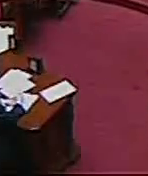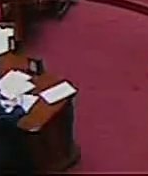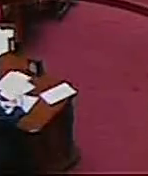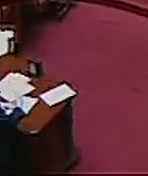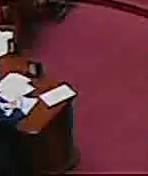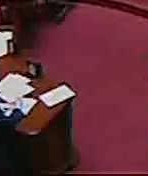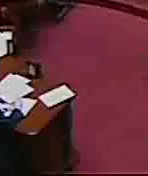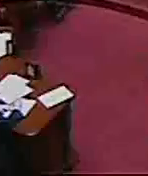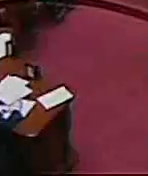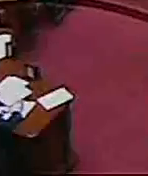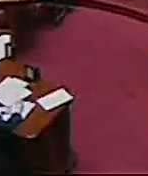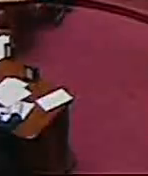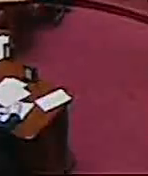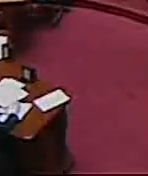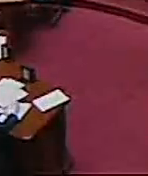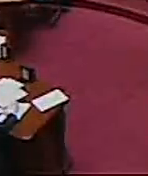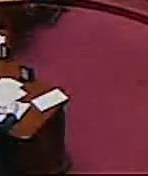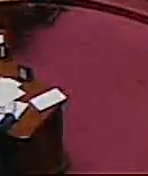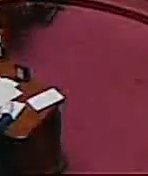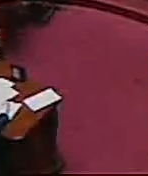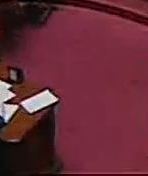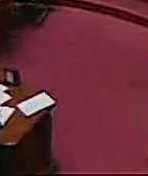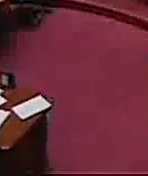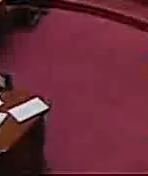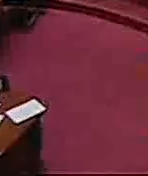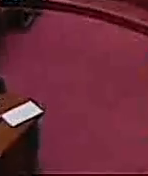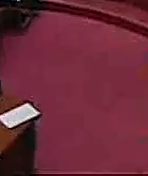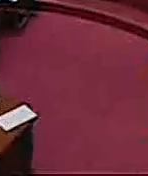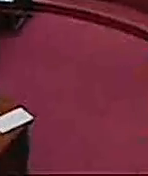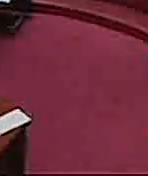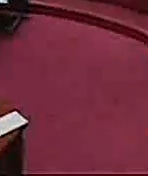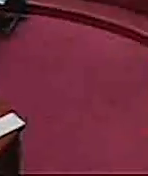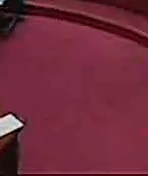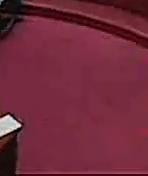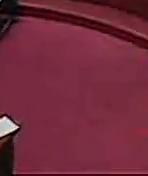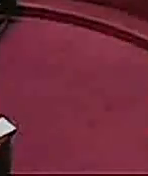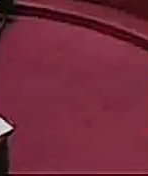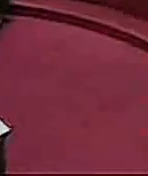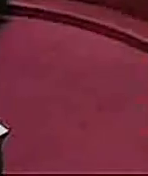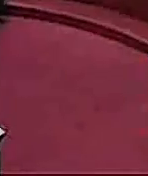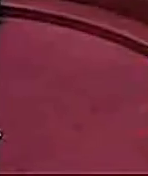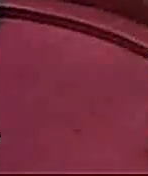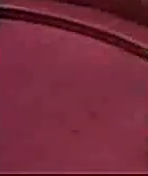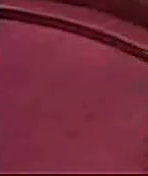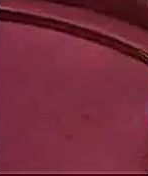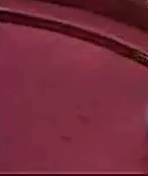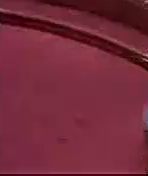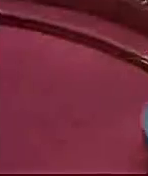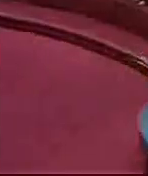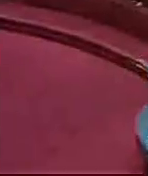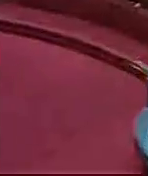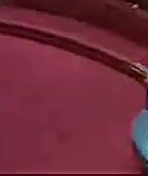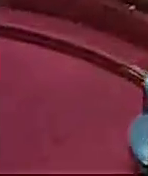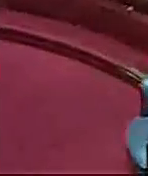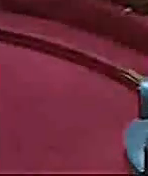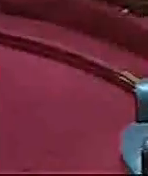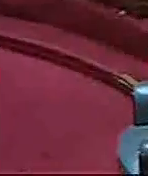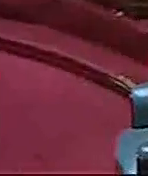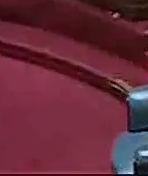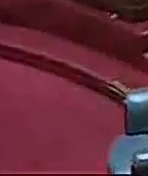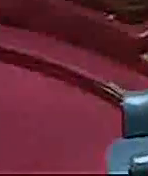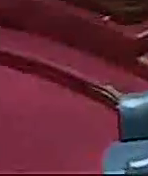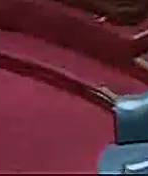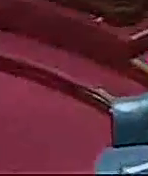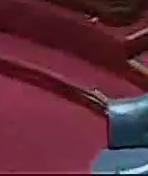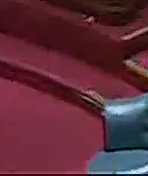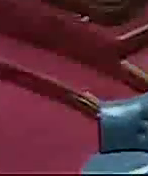una ley que fue declarada posteriormente por la Suprema Corte de Justicia inconstitucional. Tercera moción que se ha leído hace instantes de